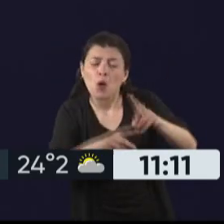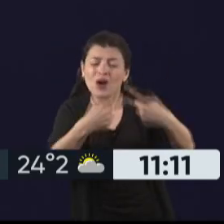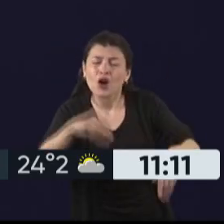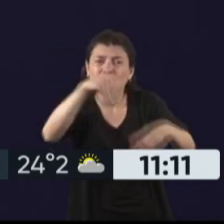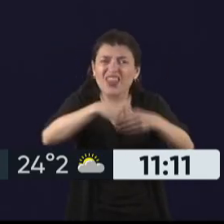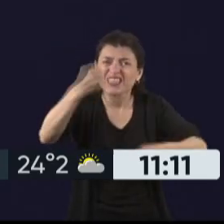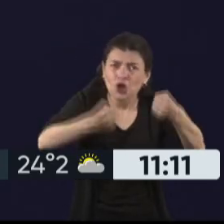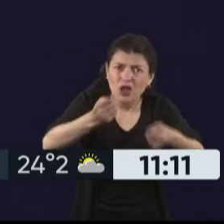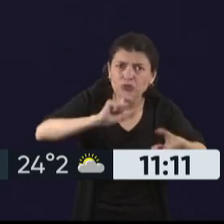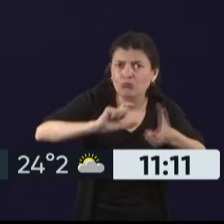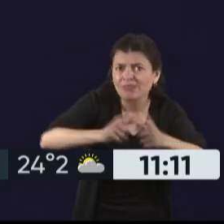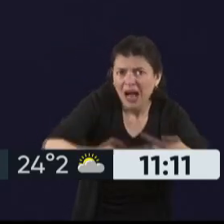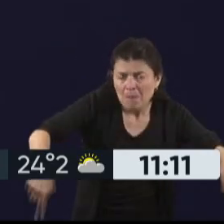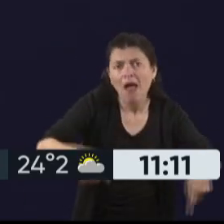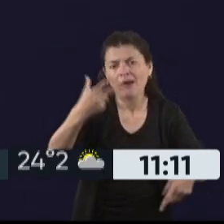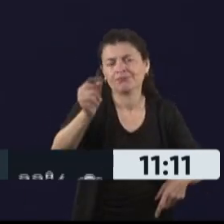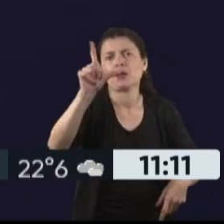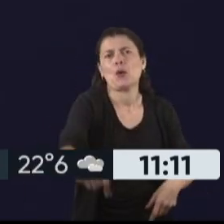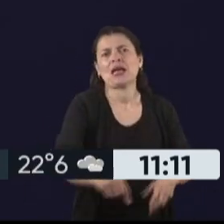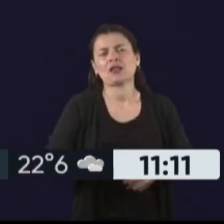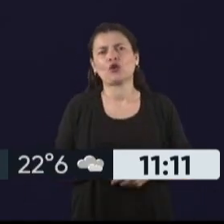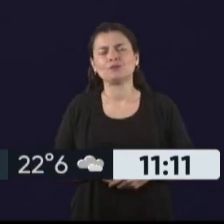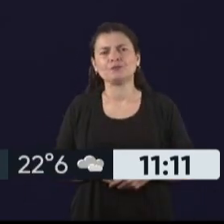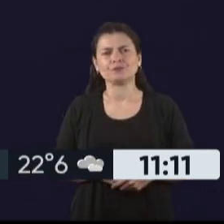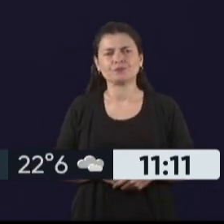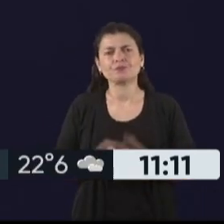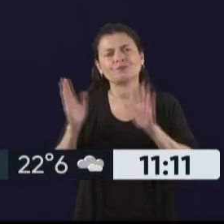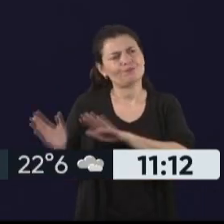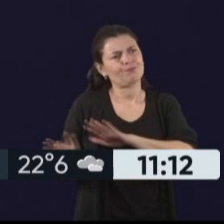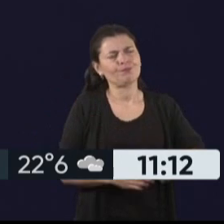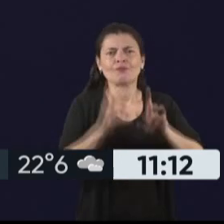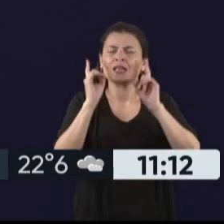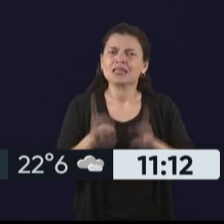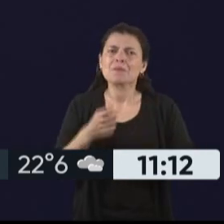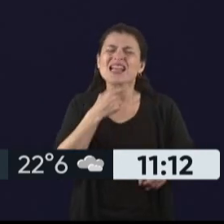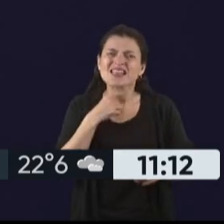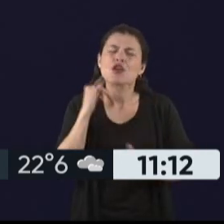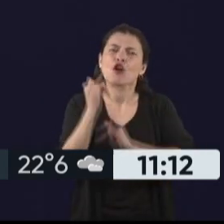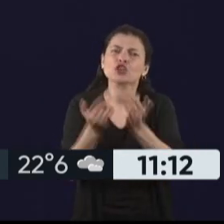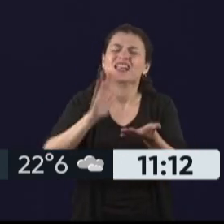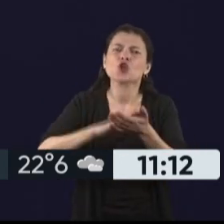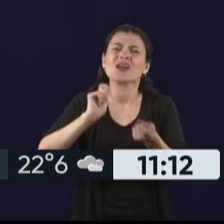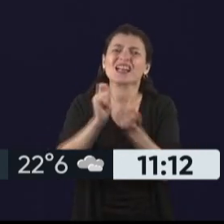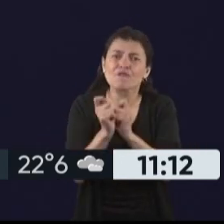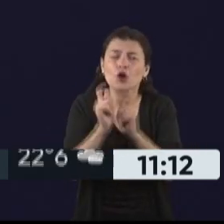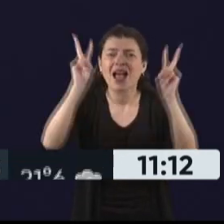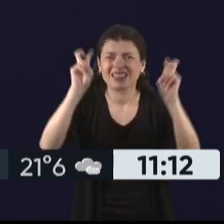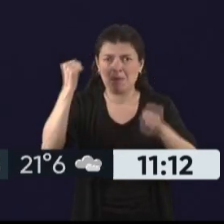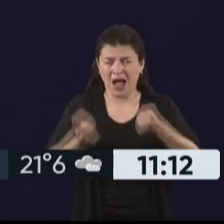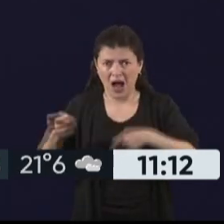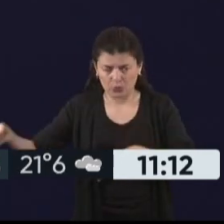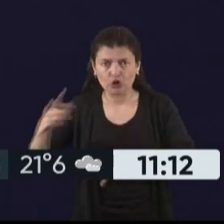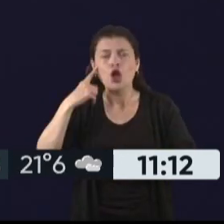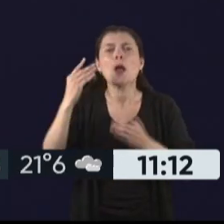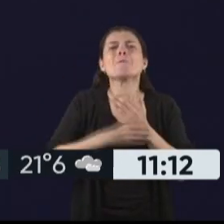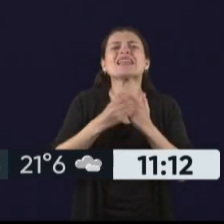repuesto para su vehículo en el mercado. Por otro lado, y siguiendo con las reformas en el sector automotor, contarles que el Ministerio